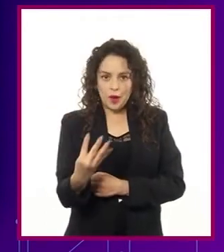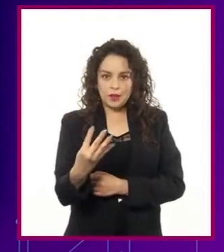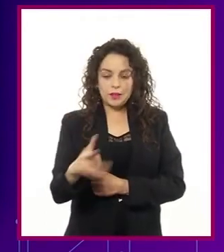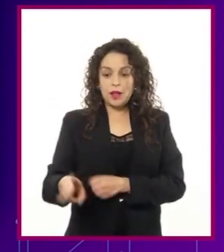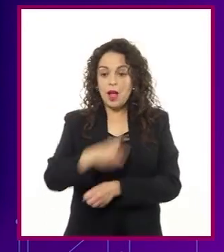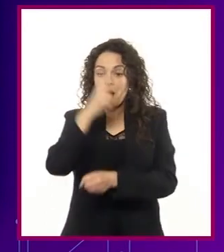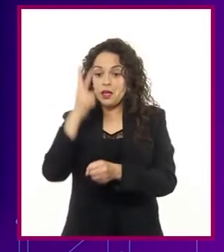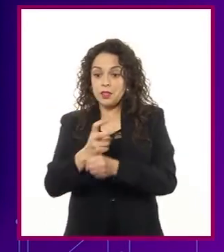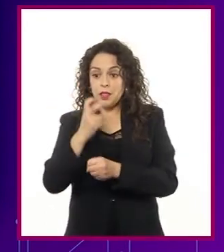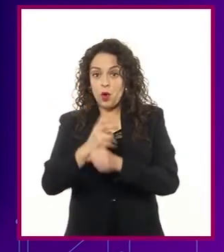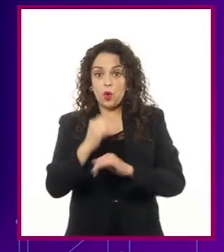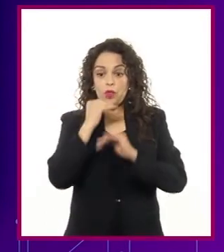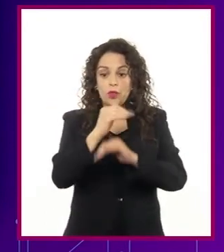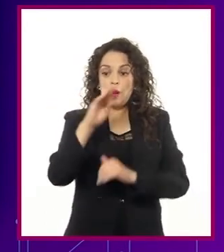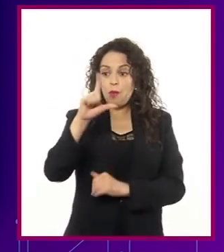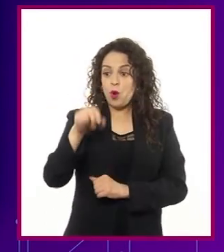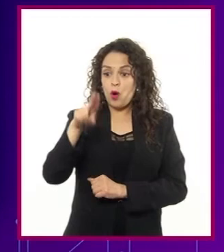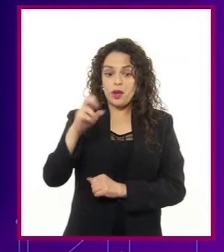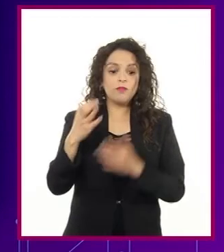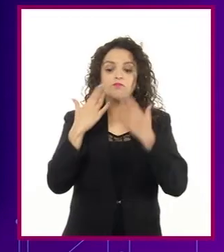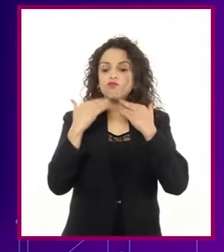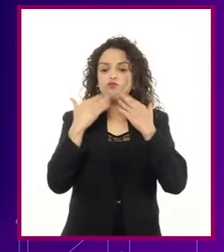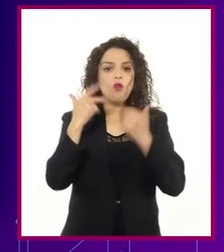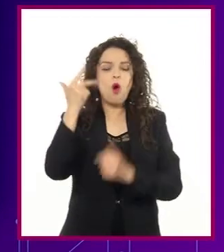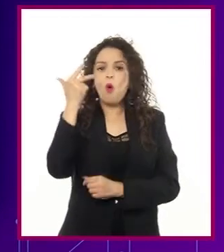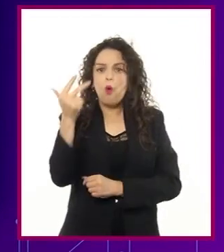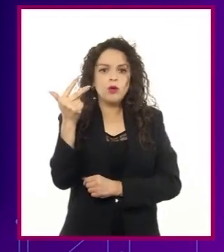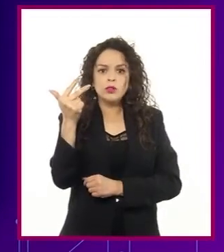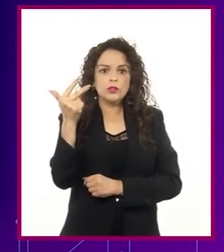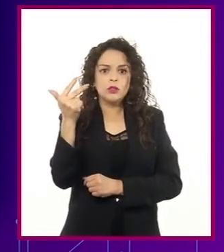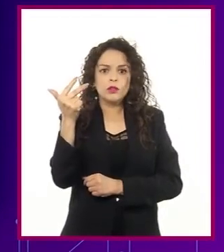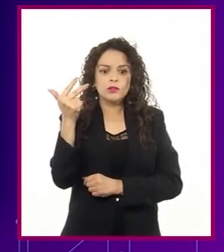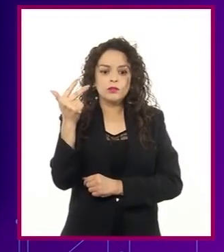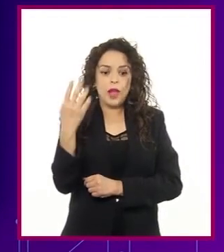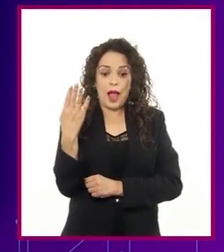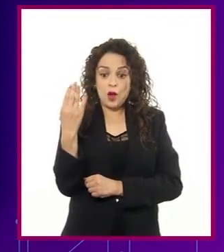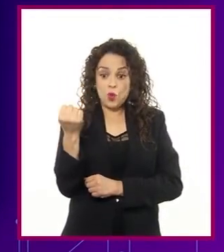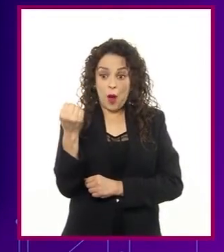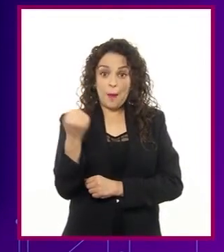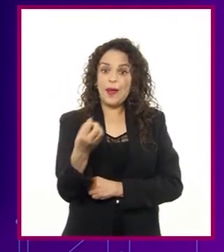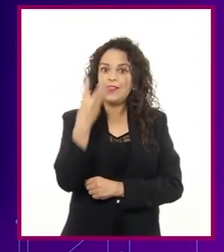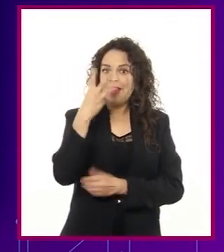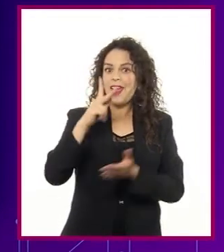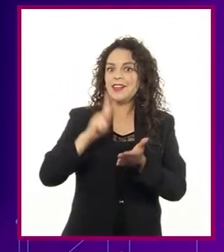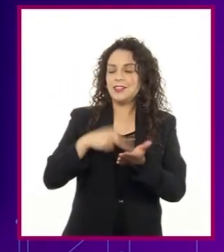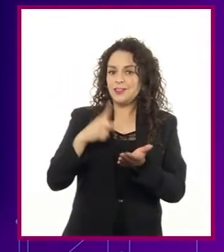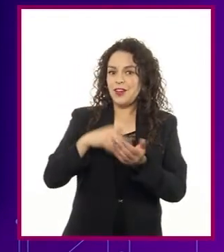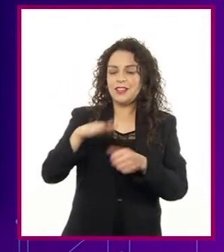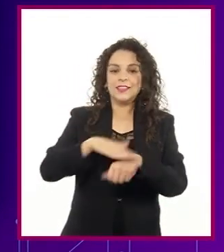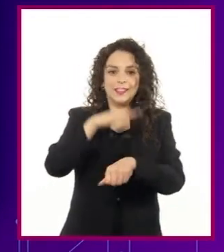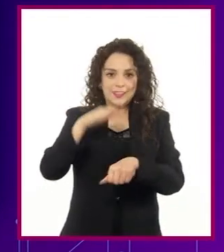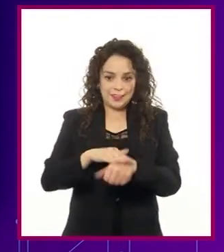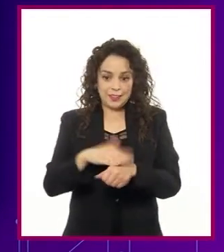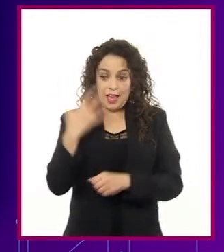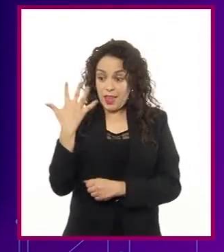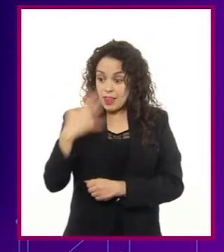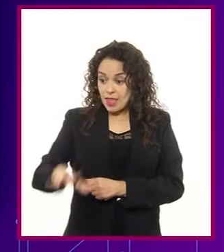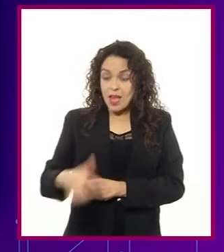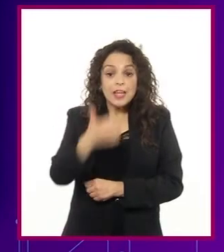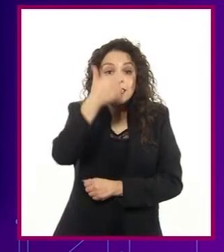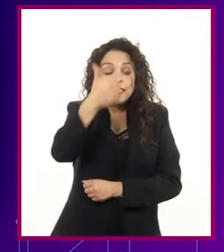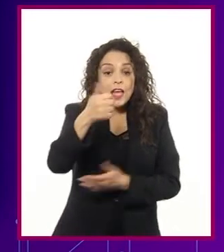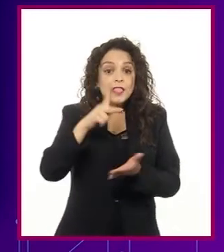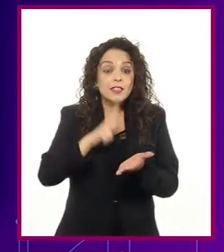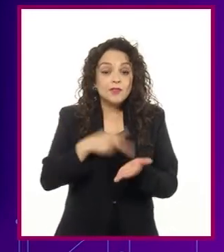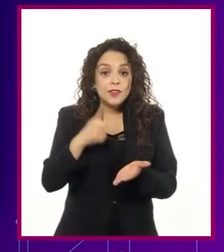bloque, no obtuvo 8. La calificación de 9 la consiguió 3 veces y el 10 lo